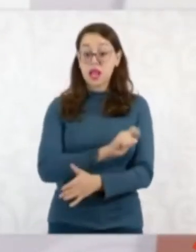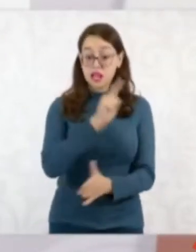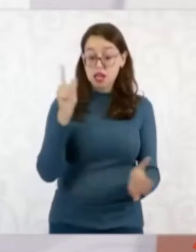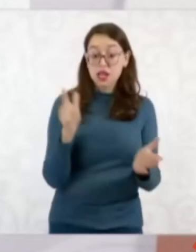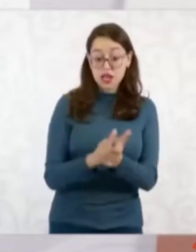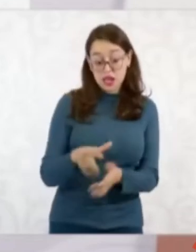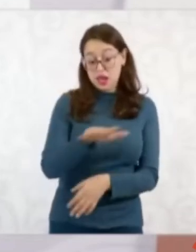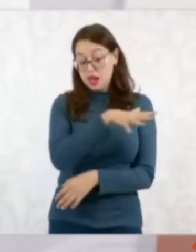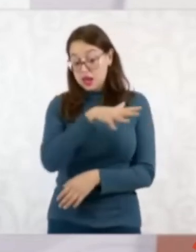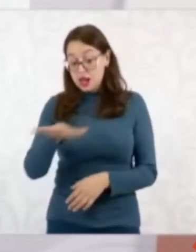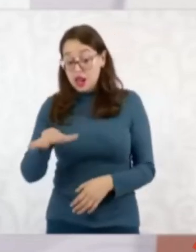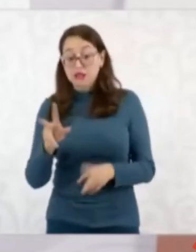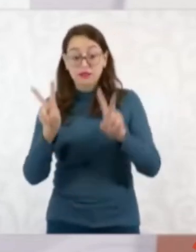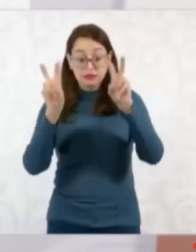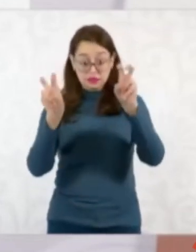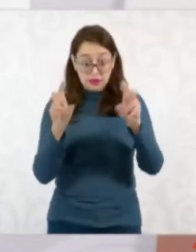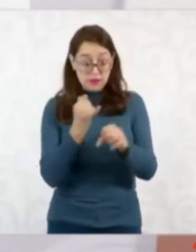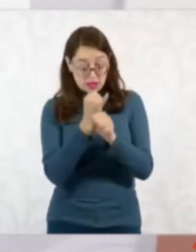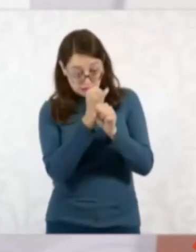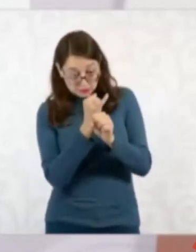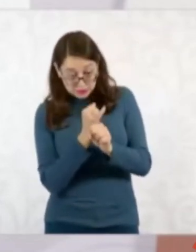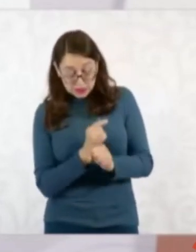investigación, sino también tiene todo lo que